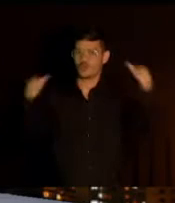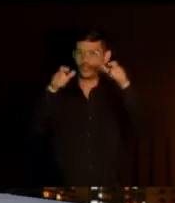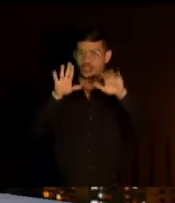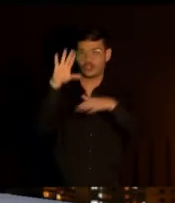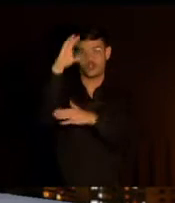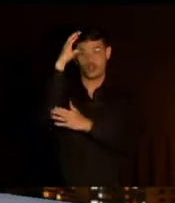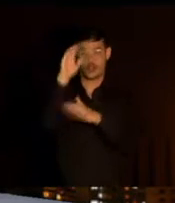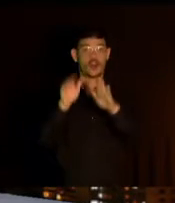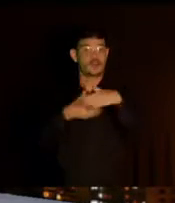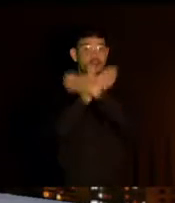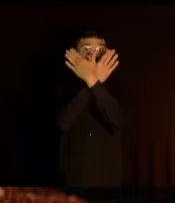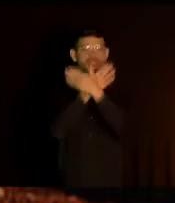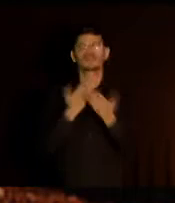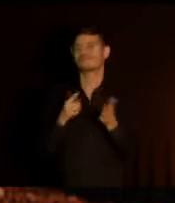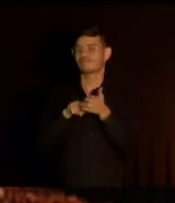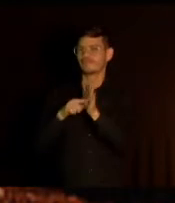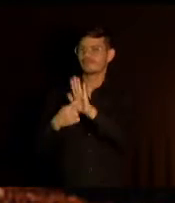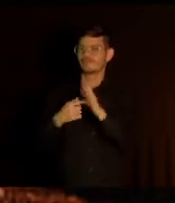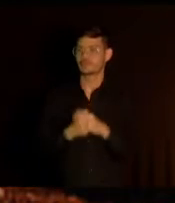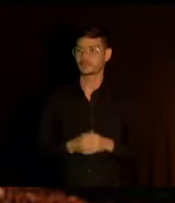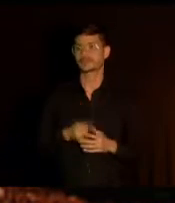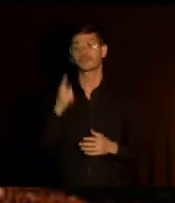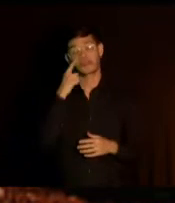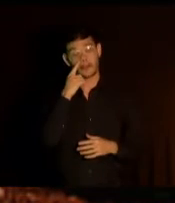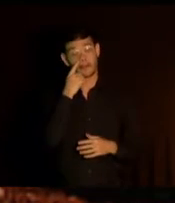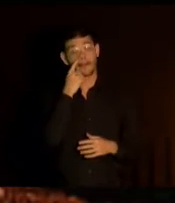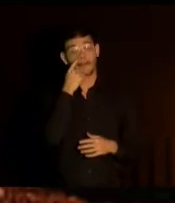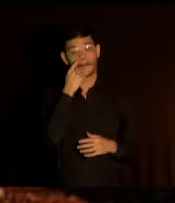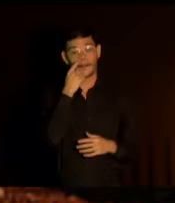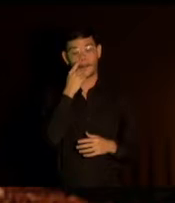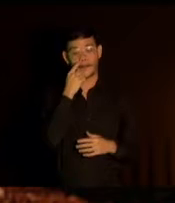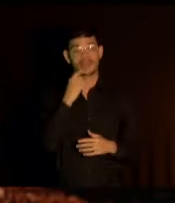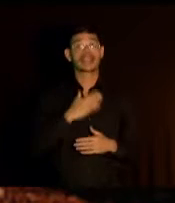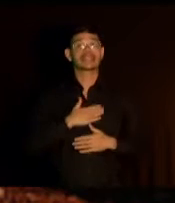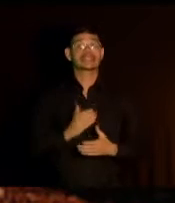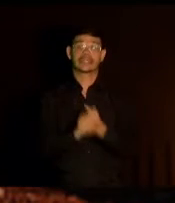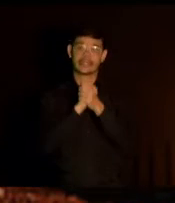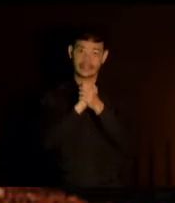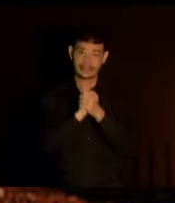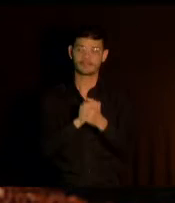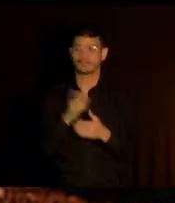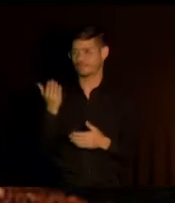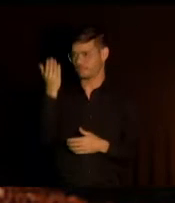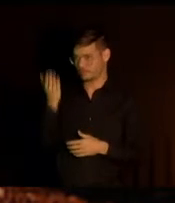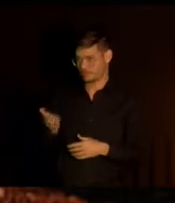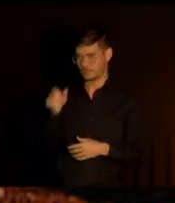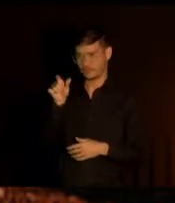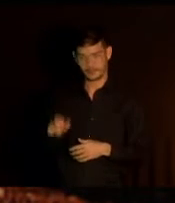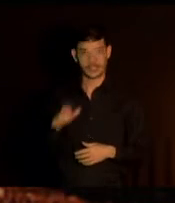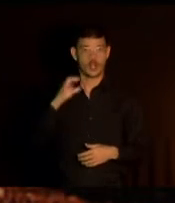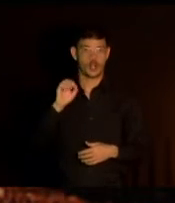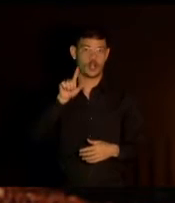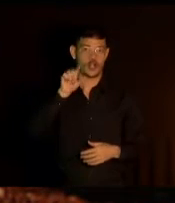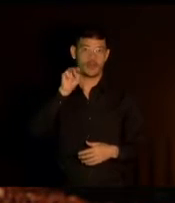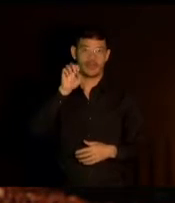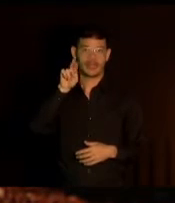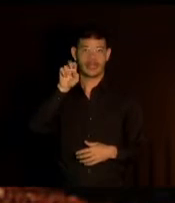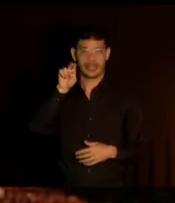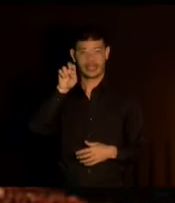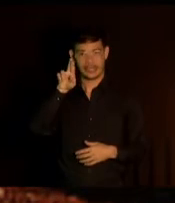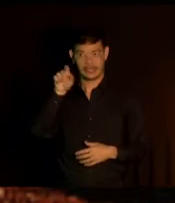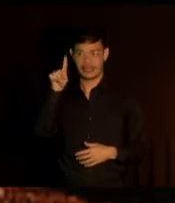saludo especial para ti, para el doctor Colmenares. Para todos los que en este momento están conectados en esta transmisión.